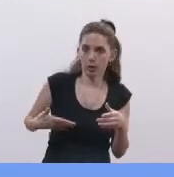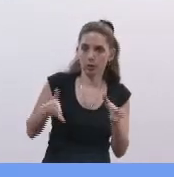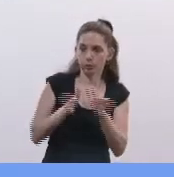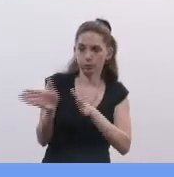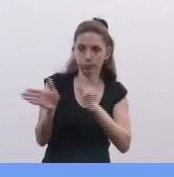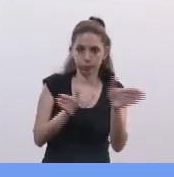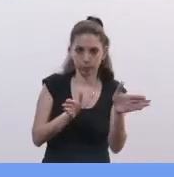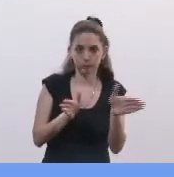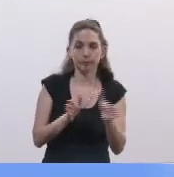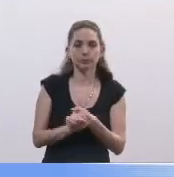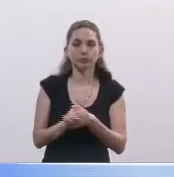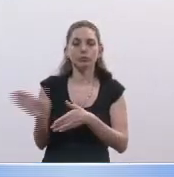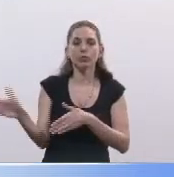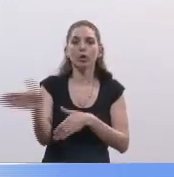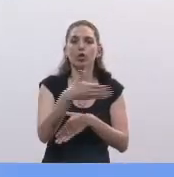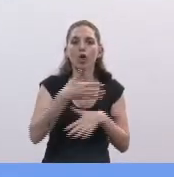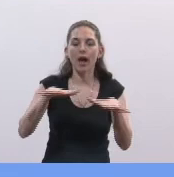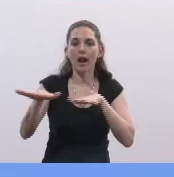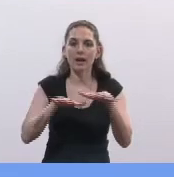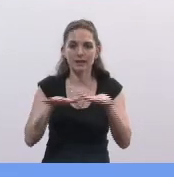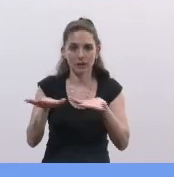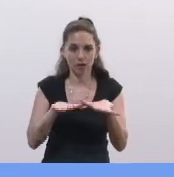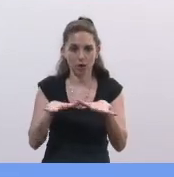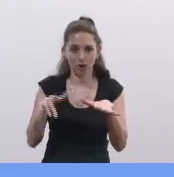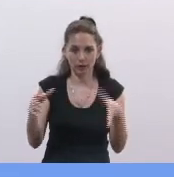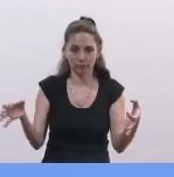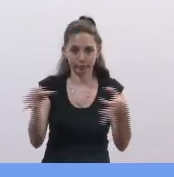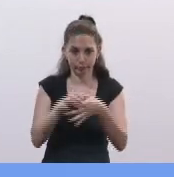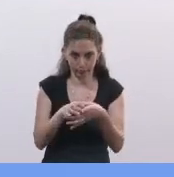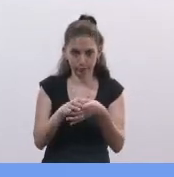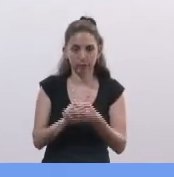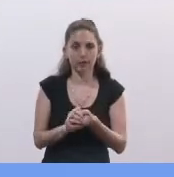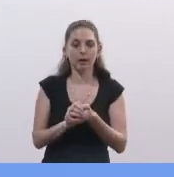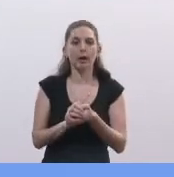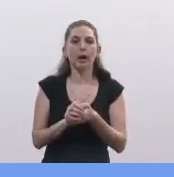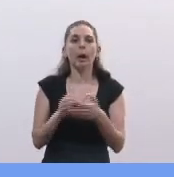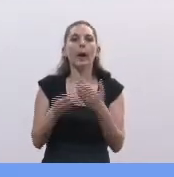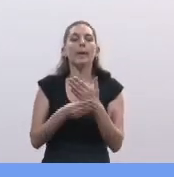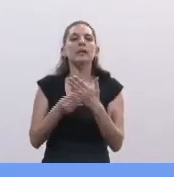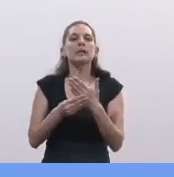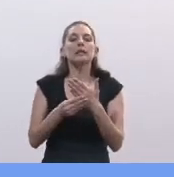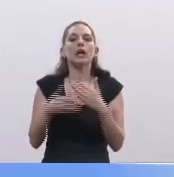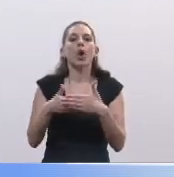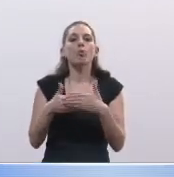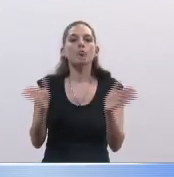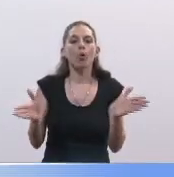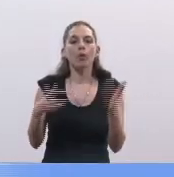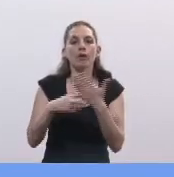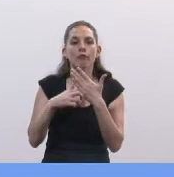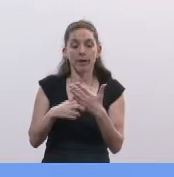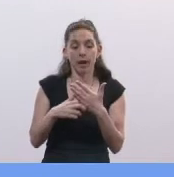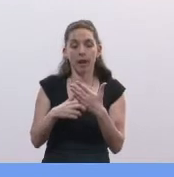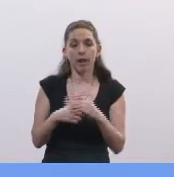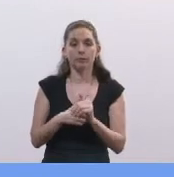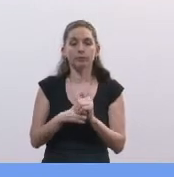lado, todas las acciones que lleva adelante. El Ministerio Público Fiscal, señores